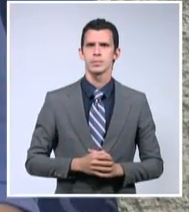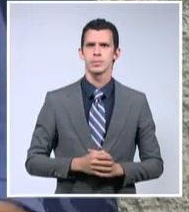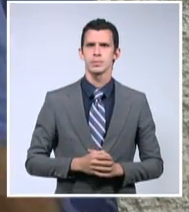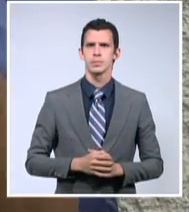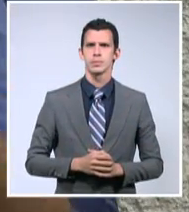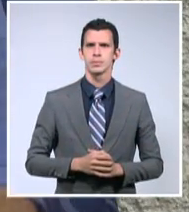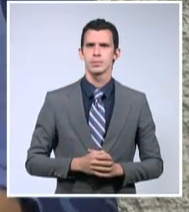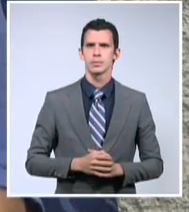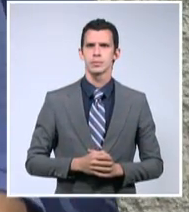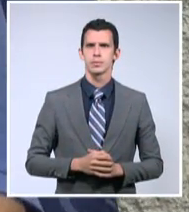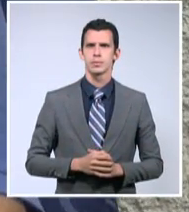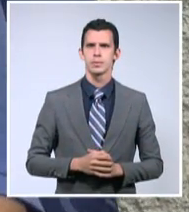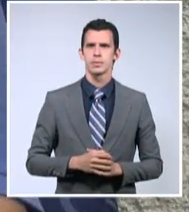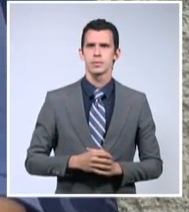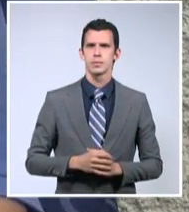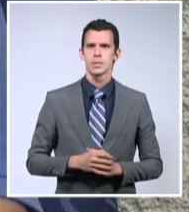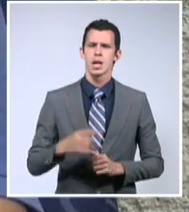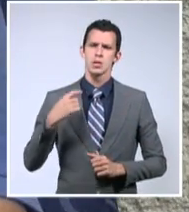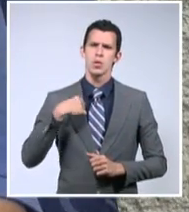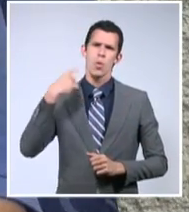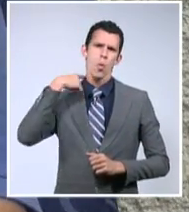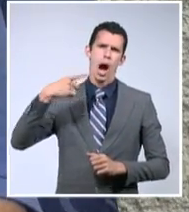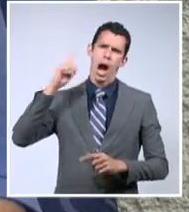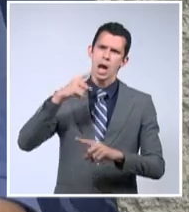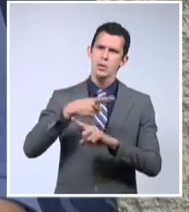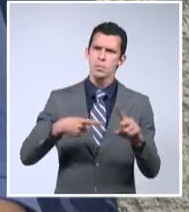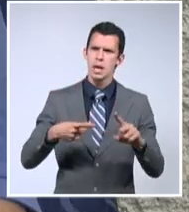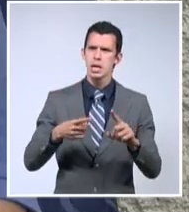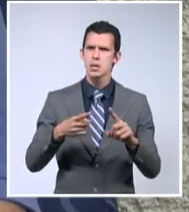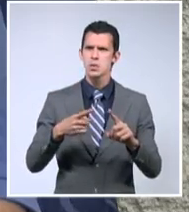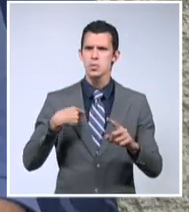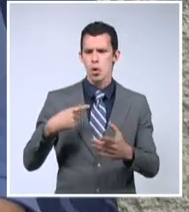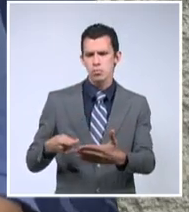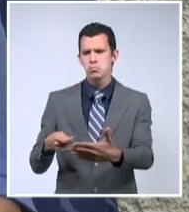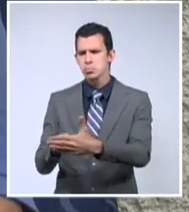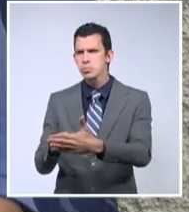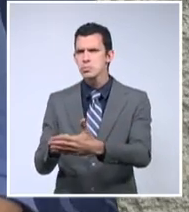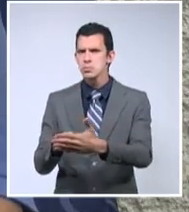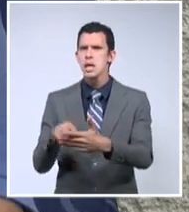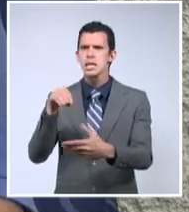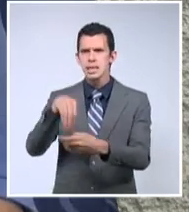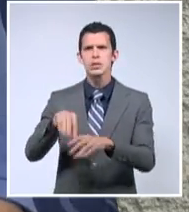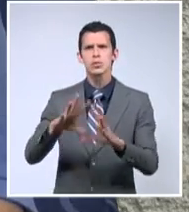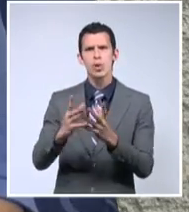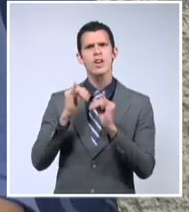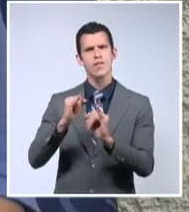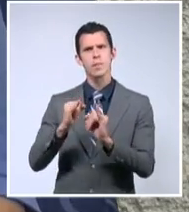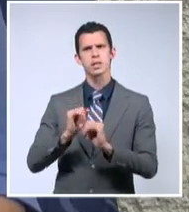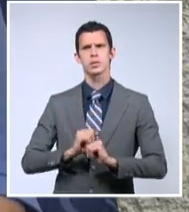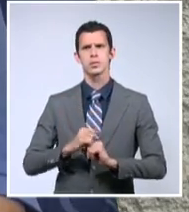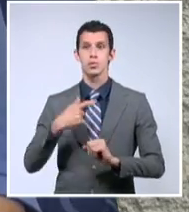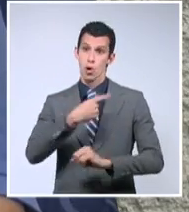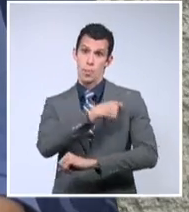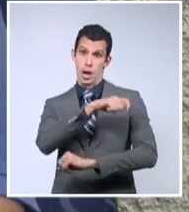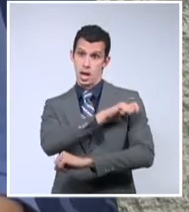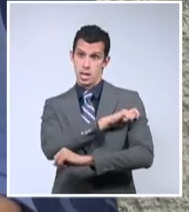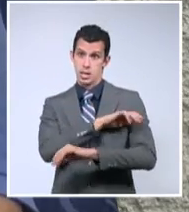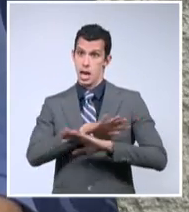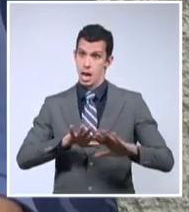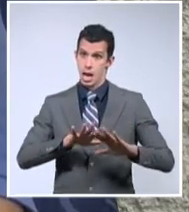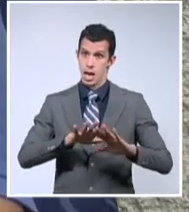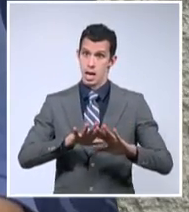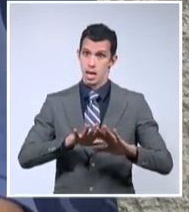despacho, que la tenía conmigo en un USB allá en España y se la entregué a esa persona.